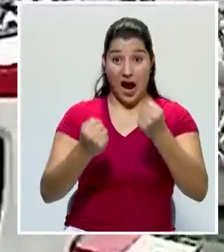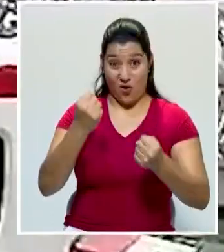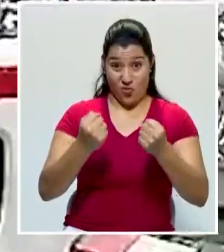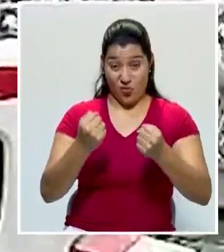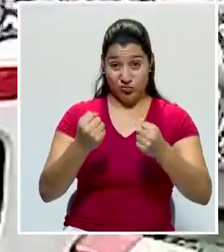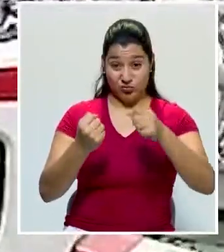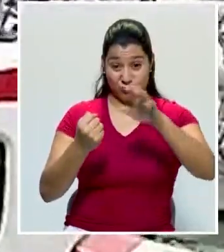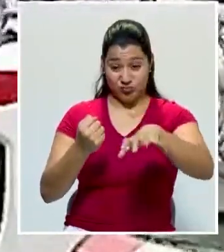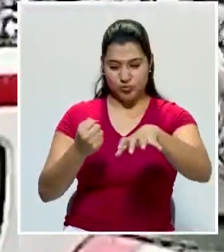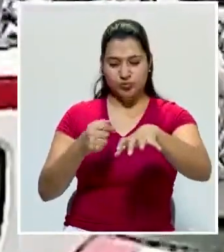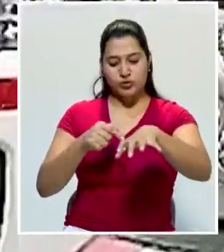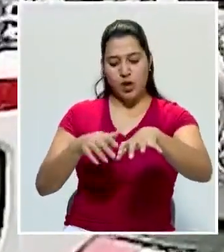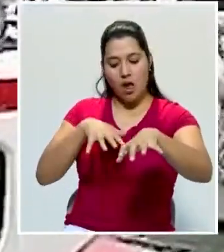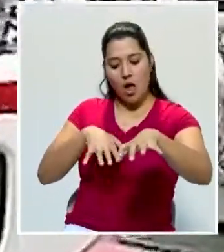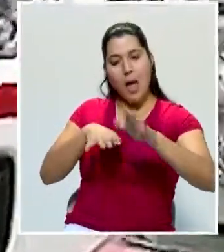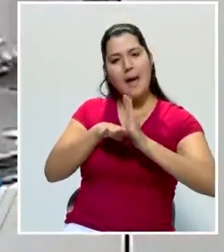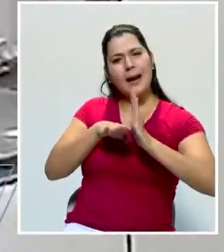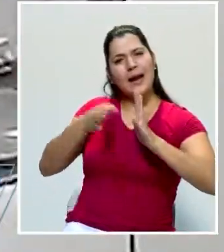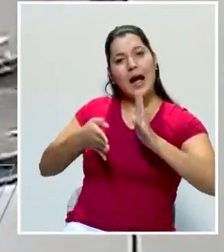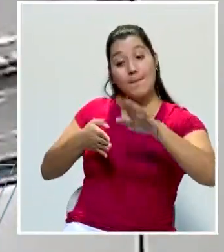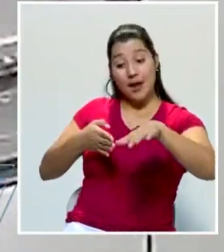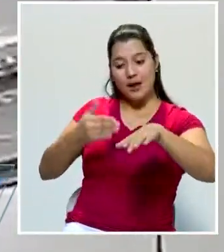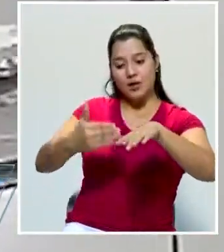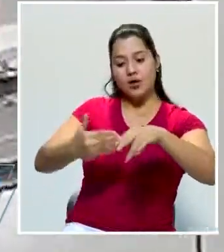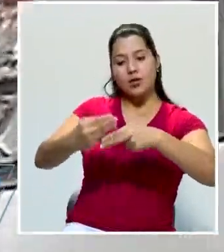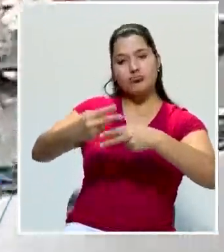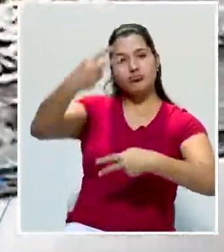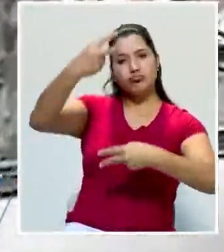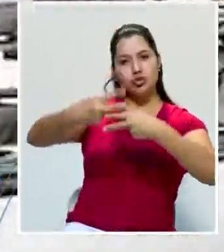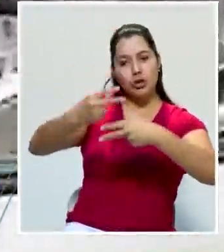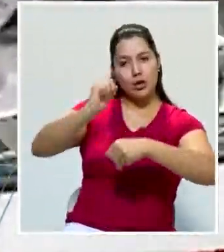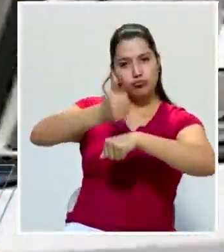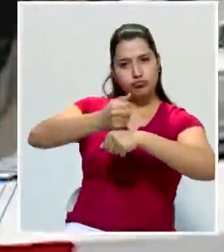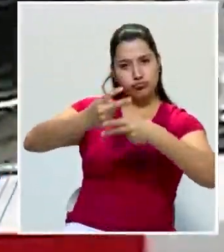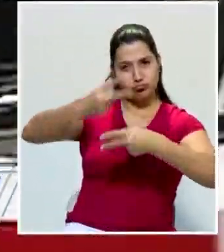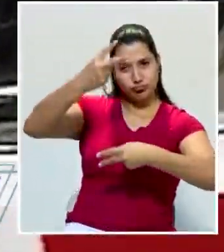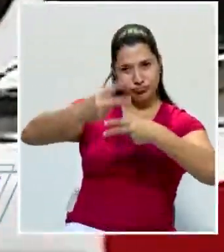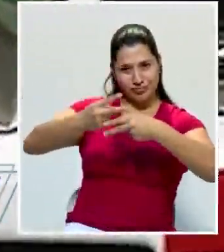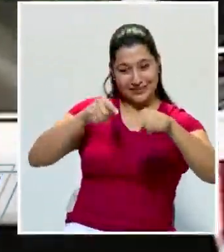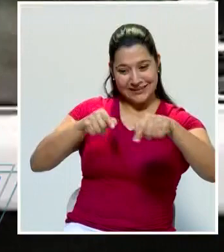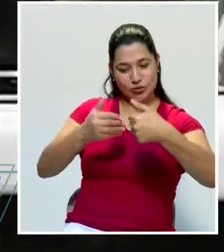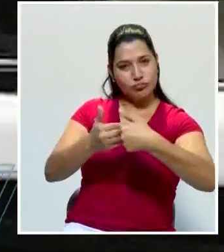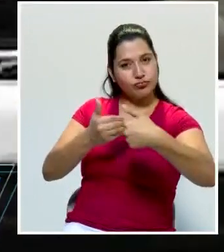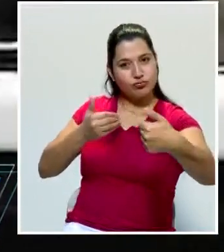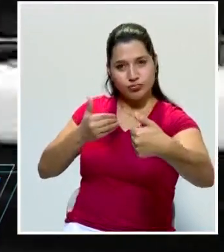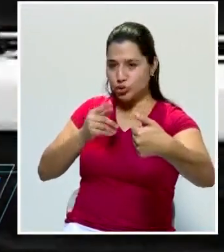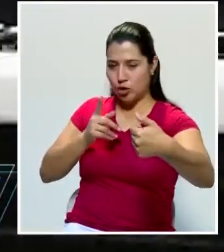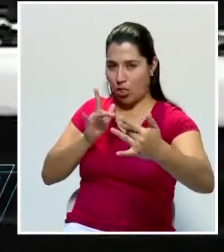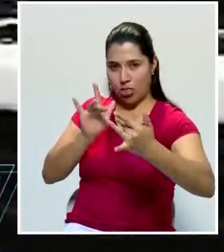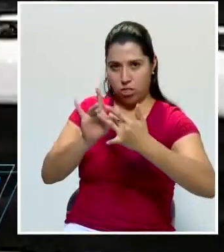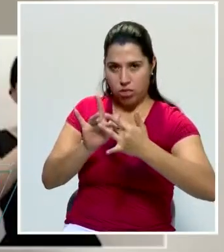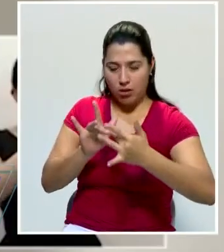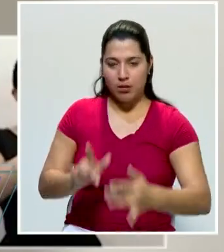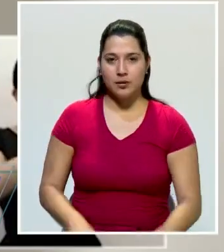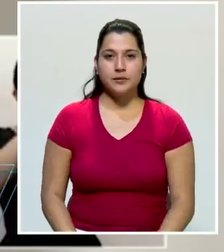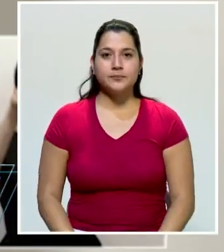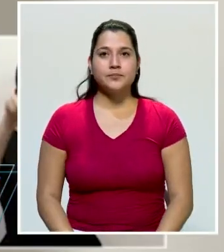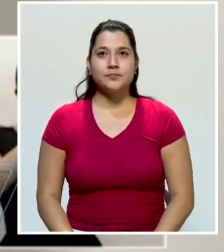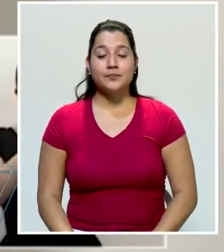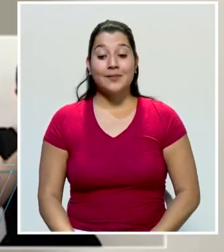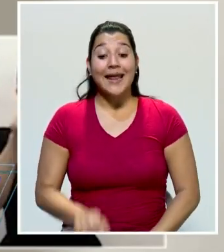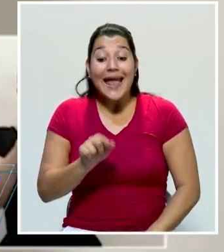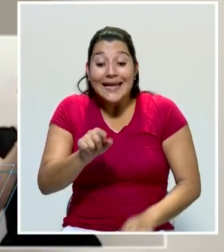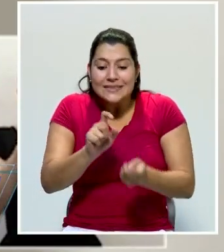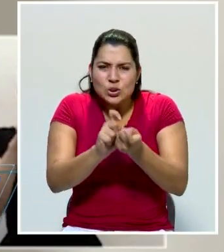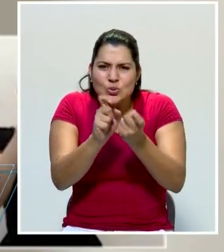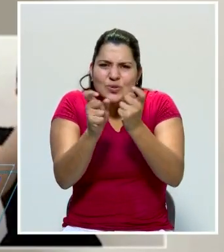la cabina del conductor y el módulo de traslado de pacientes, permitiendo aislar al chofer del virus. Estas